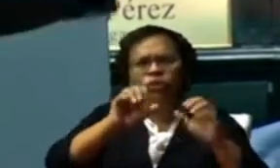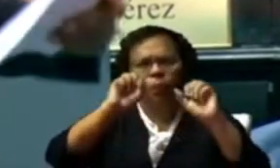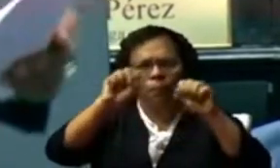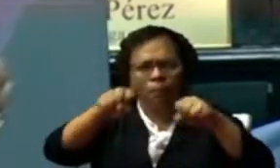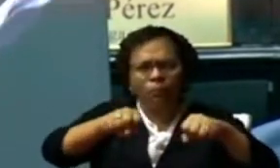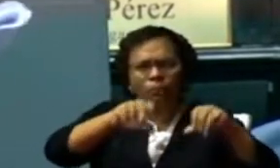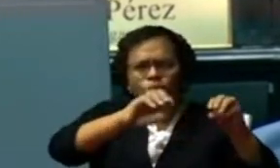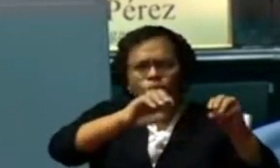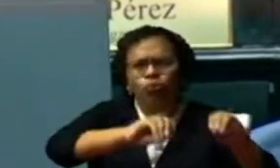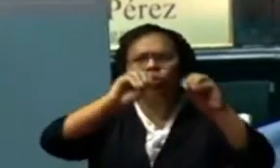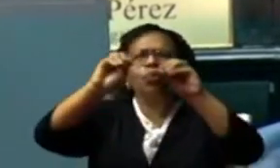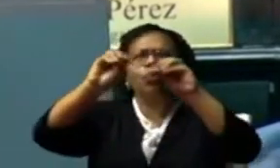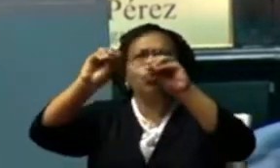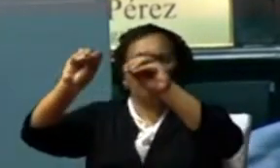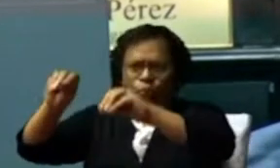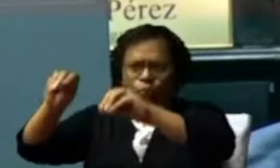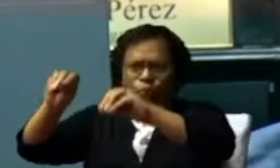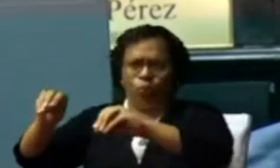se ha expandido